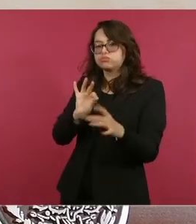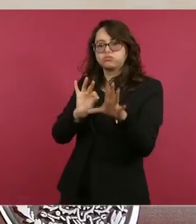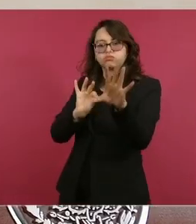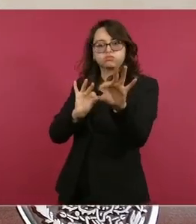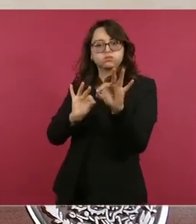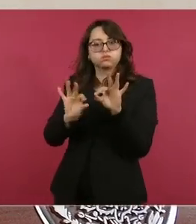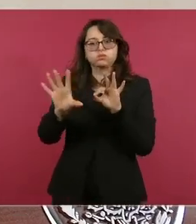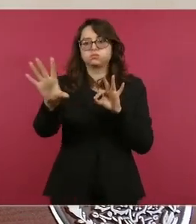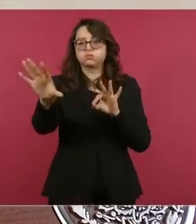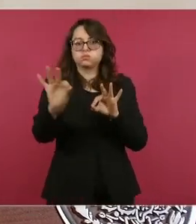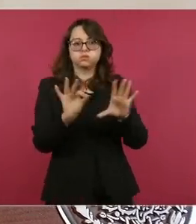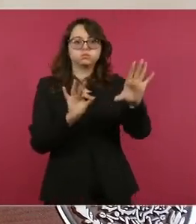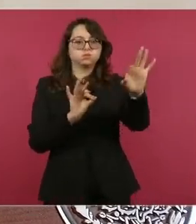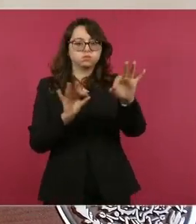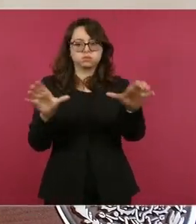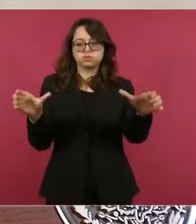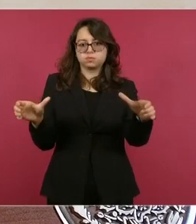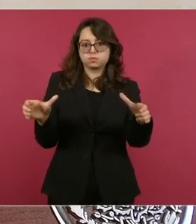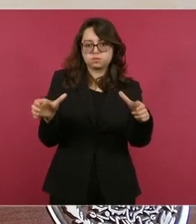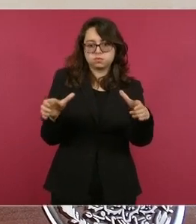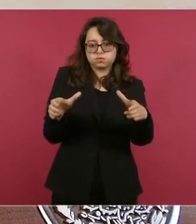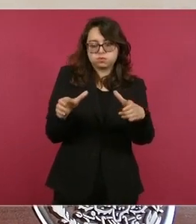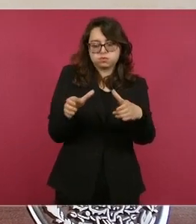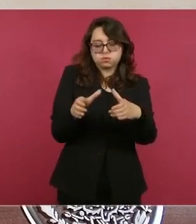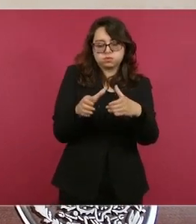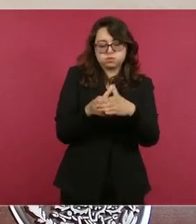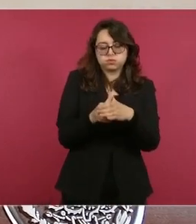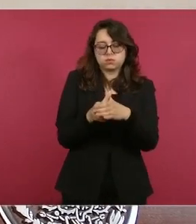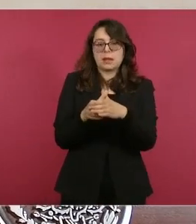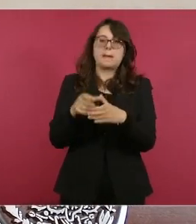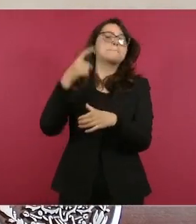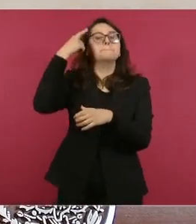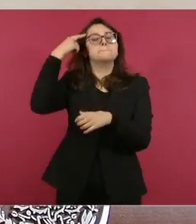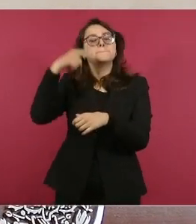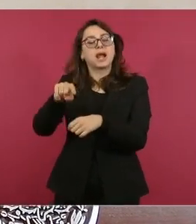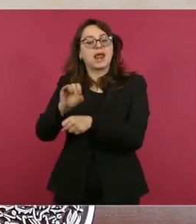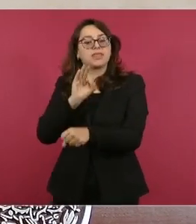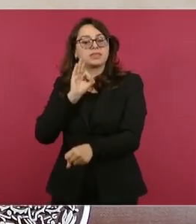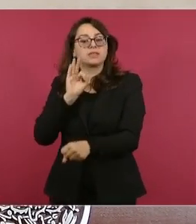o van creándose estas organizaciones